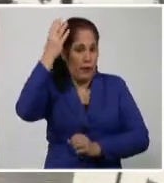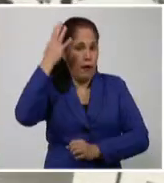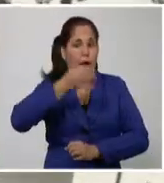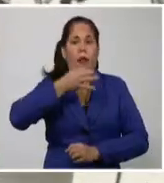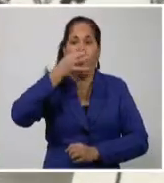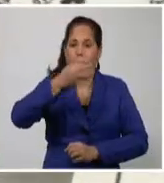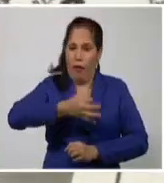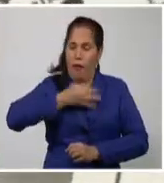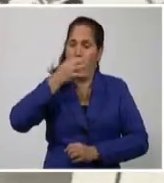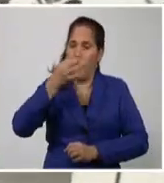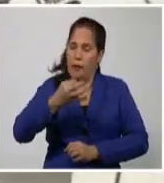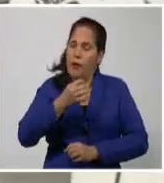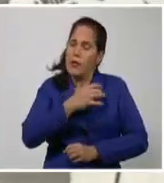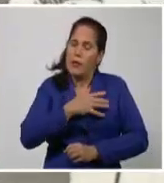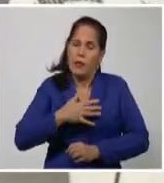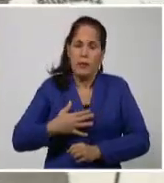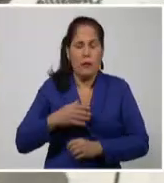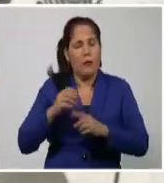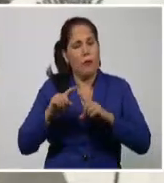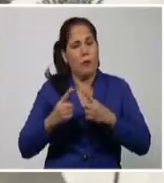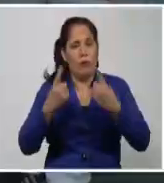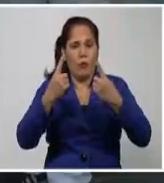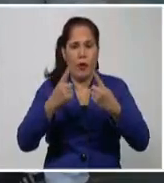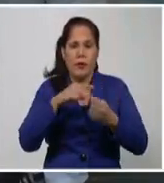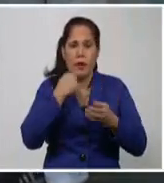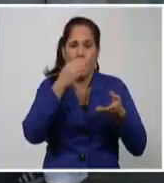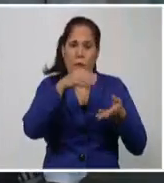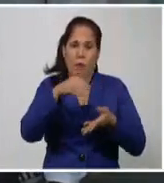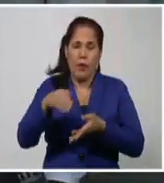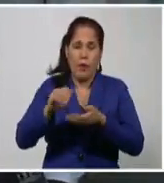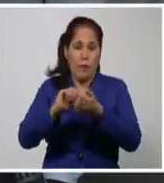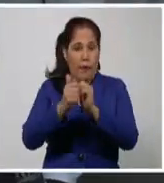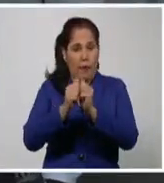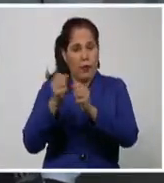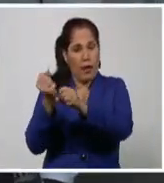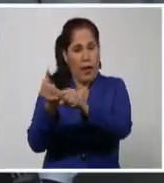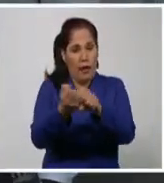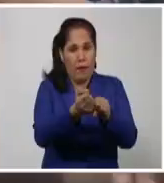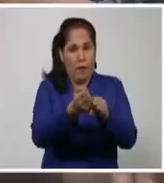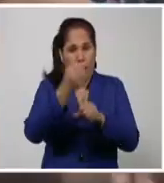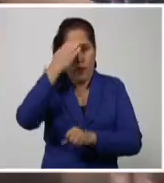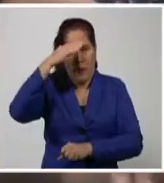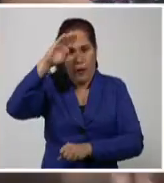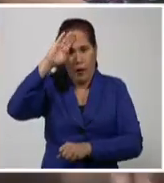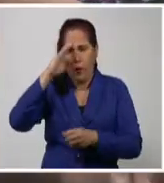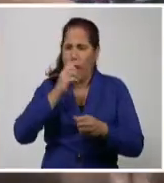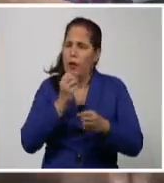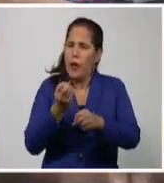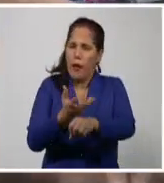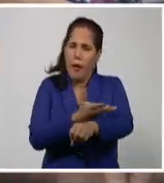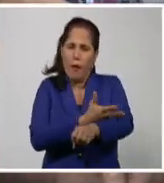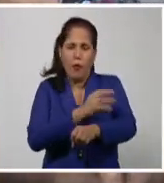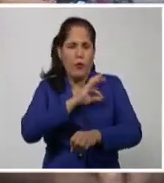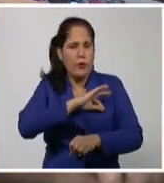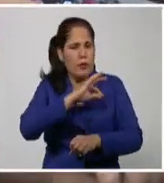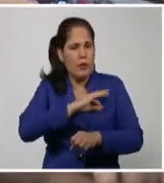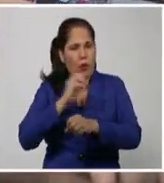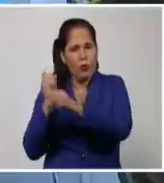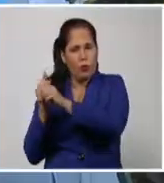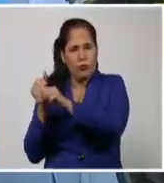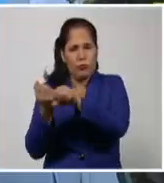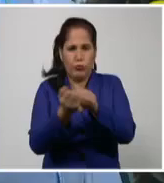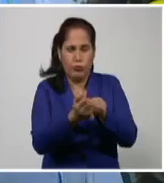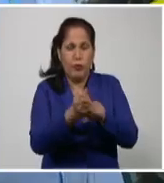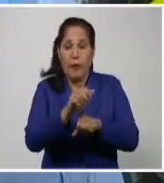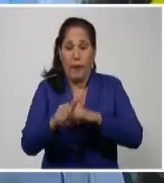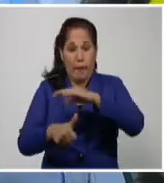donde esbozó la sensible pérdida que significa Pedro José para el deporte y el béisbol cubano y las muchas emociones que nos hizo sentir con sus jonrones. También